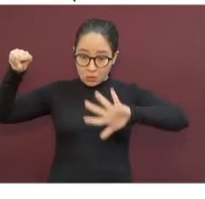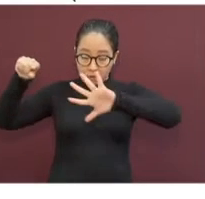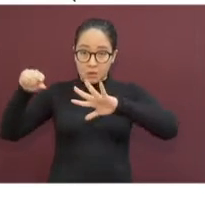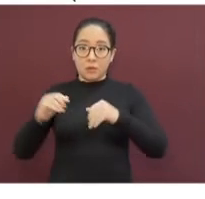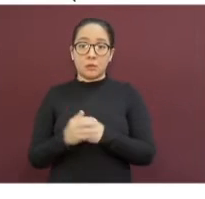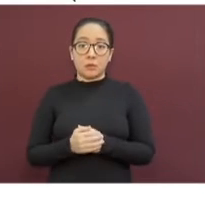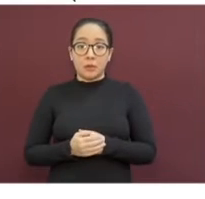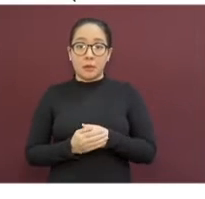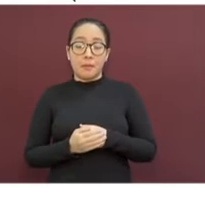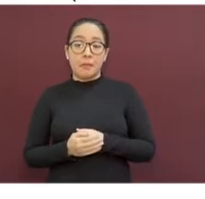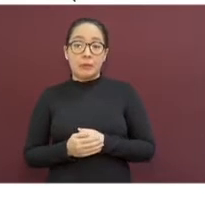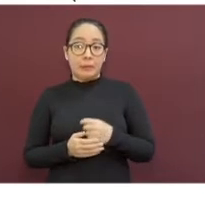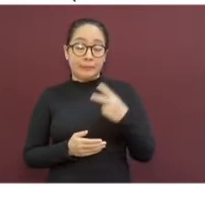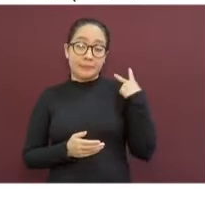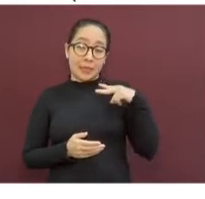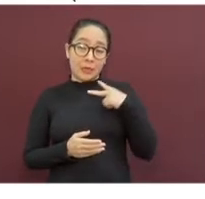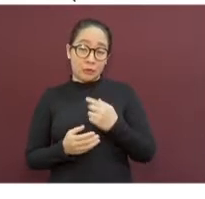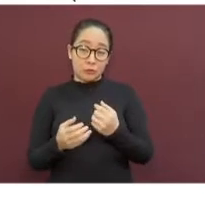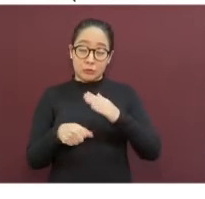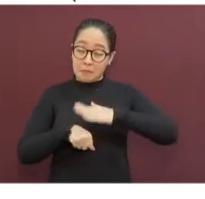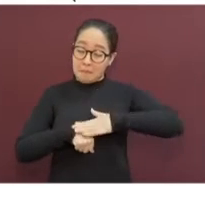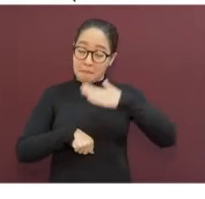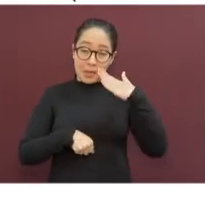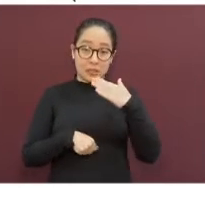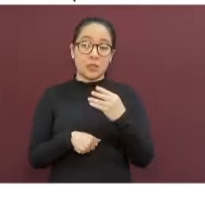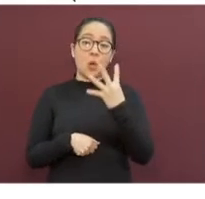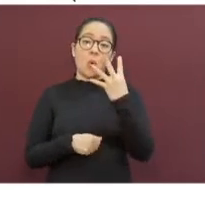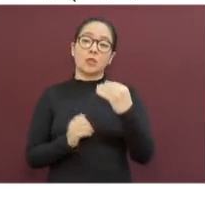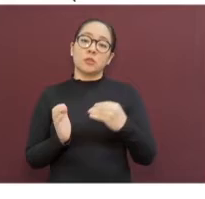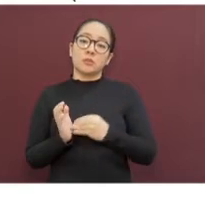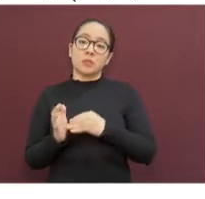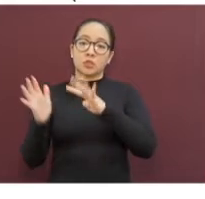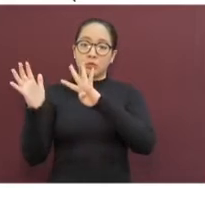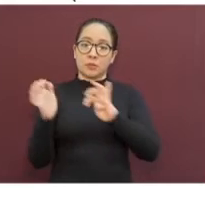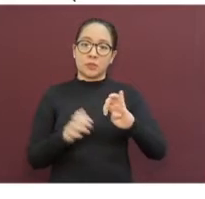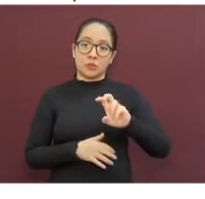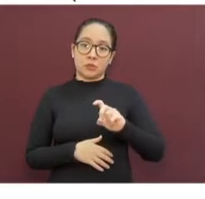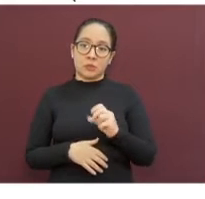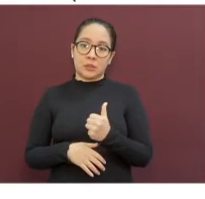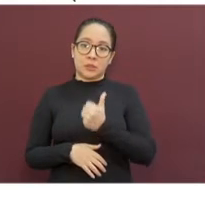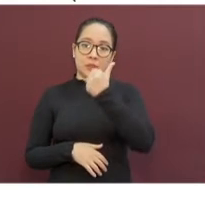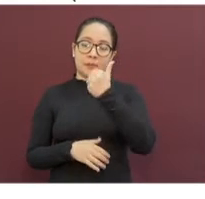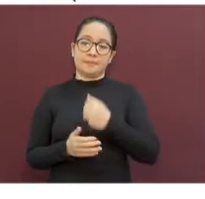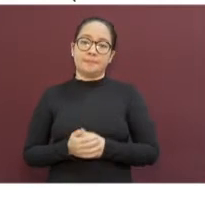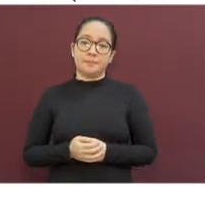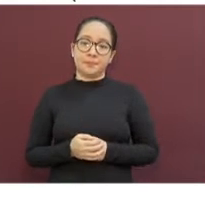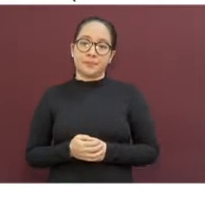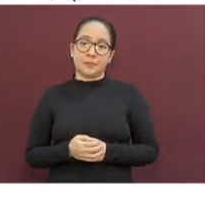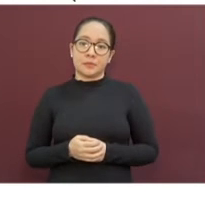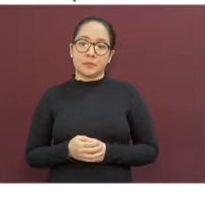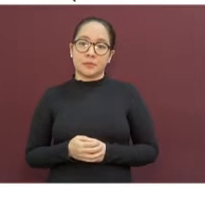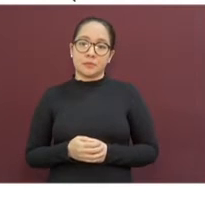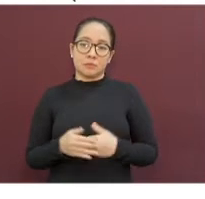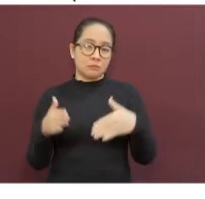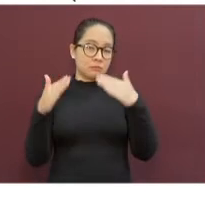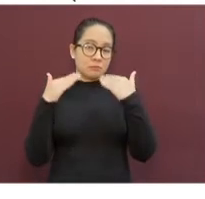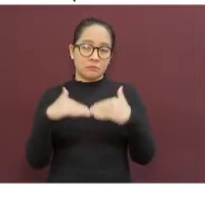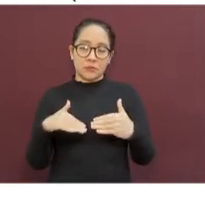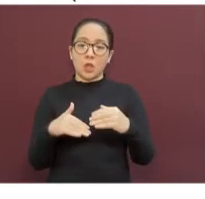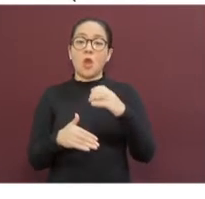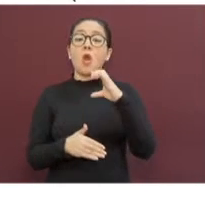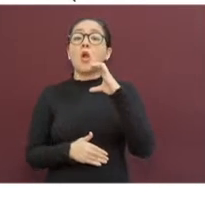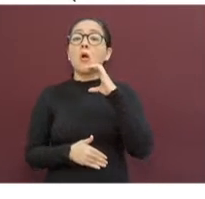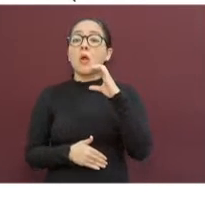es el que destaca con cuatro mil 936 casos positivos en seguida córdoba